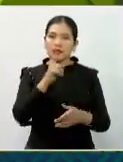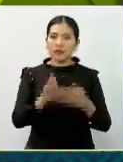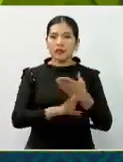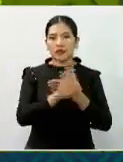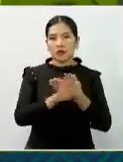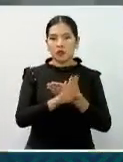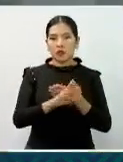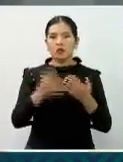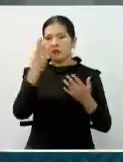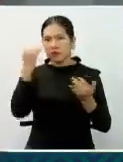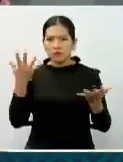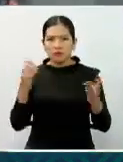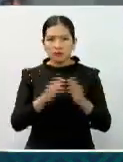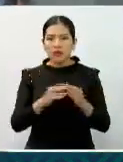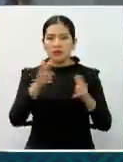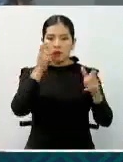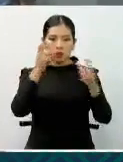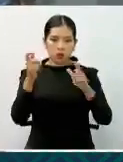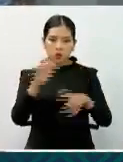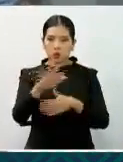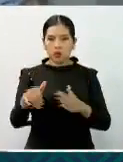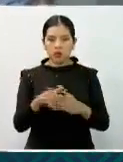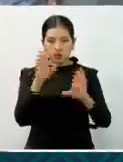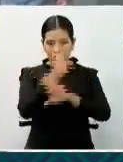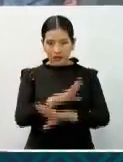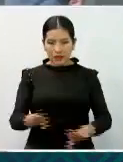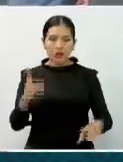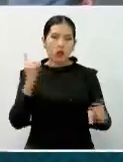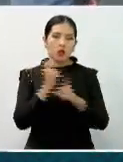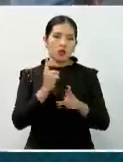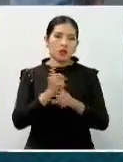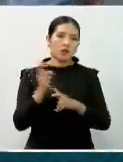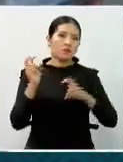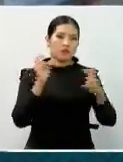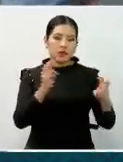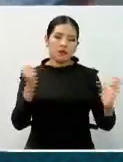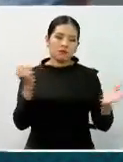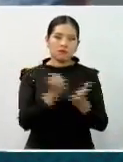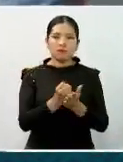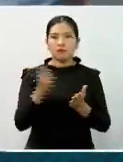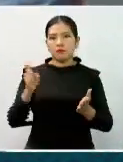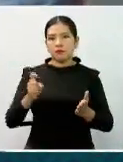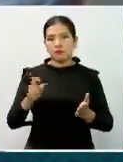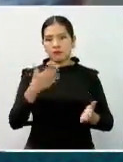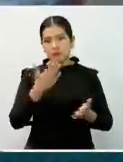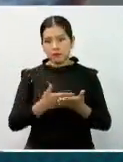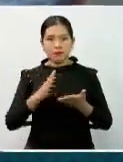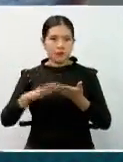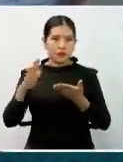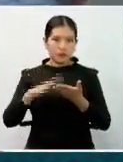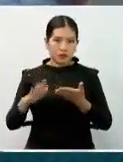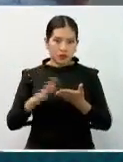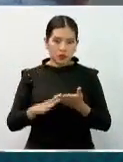edad. Cumpliendo el plan de operaciones Pasajero Seguro, ya en la previa